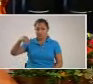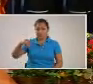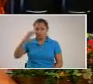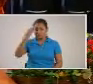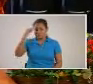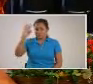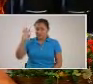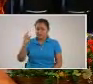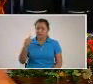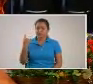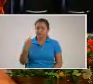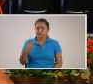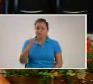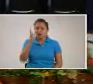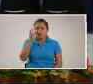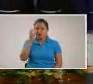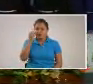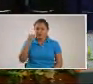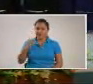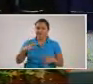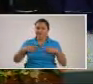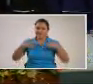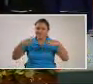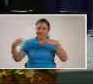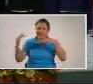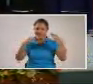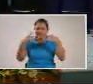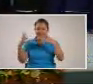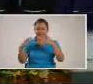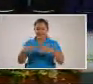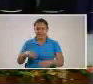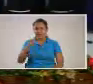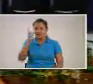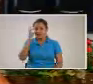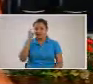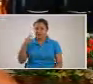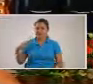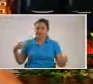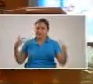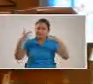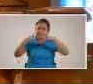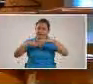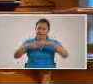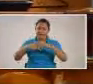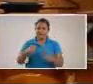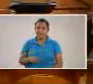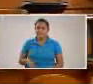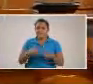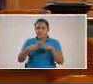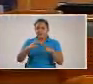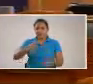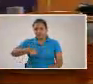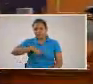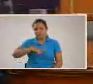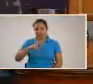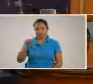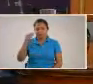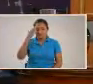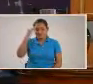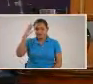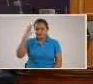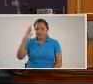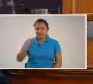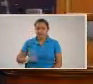¿verdad? Oímos que hay guerra y oímos que se están agarrando por allá, y nosotros tal vez ni siquiera nos enteramos, o si